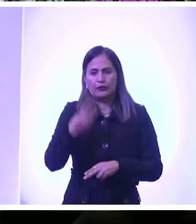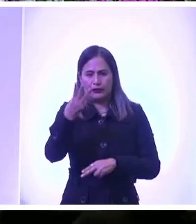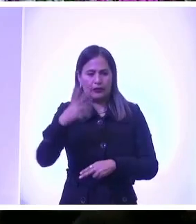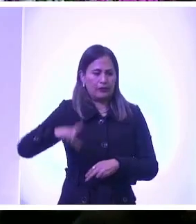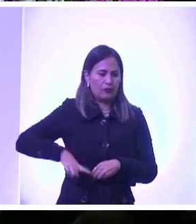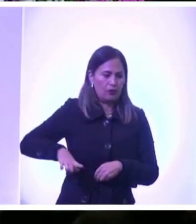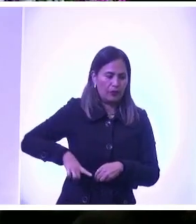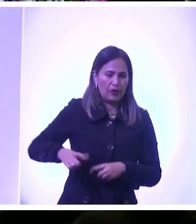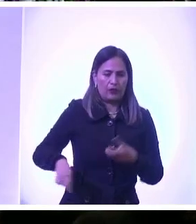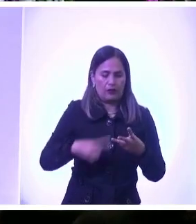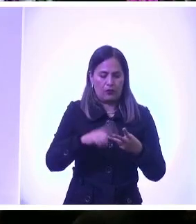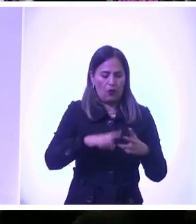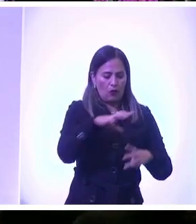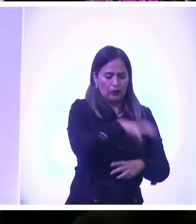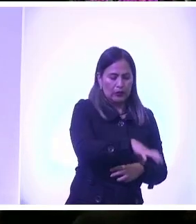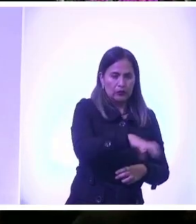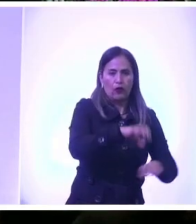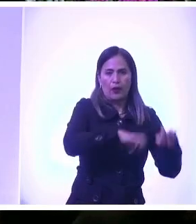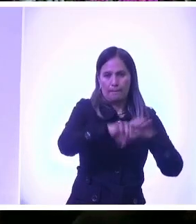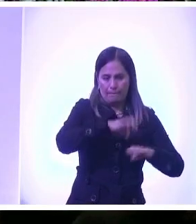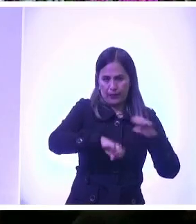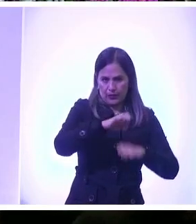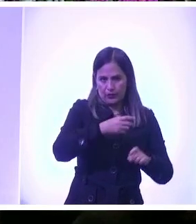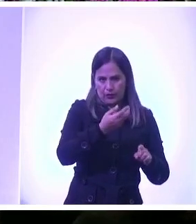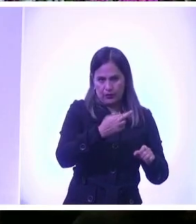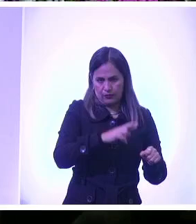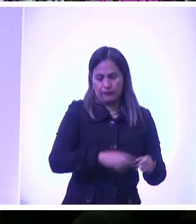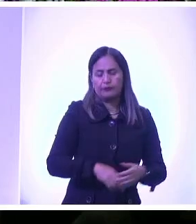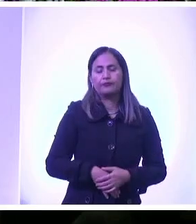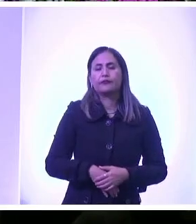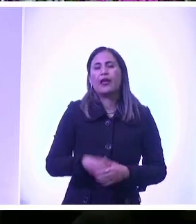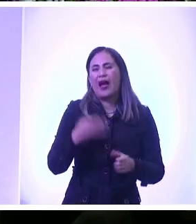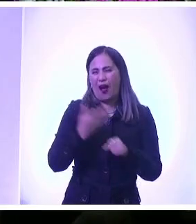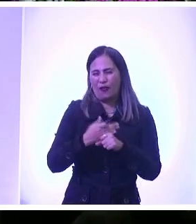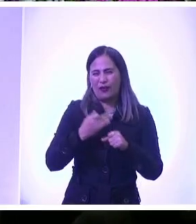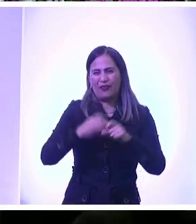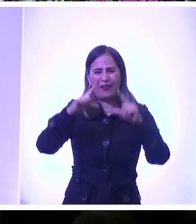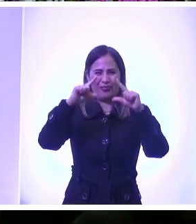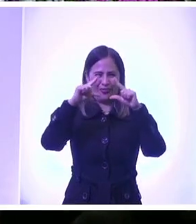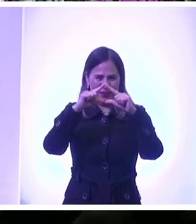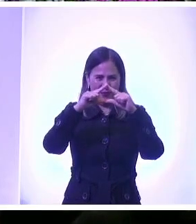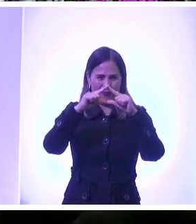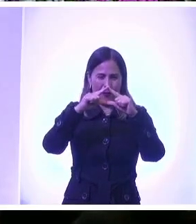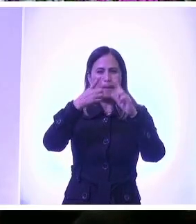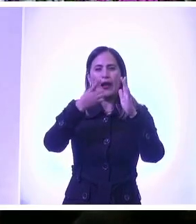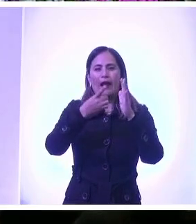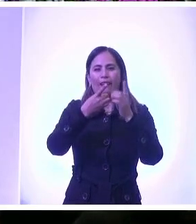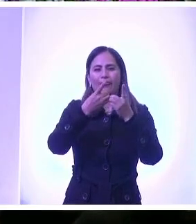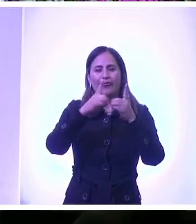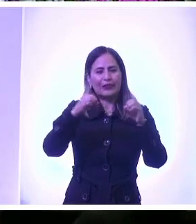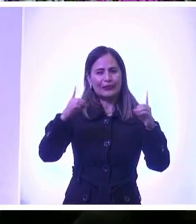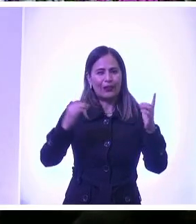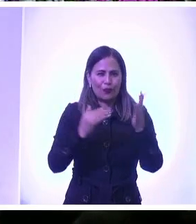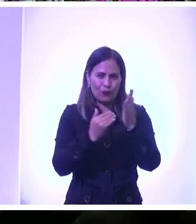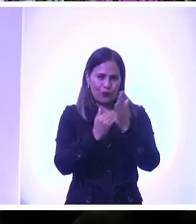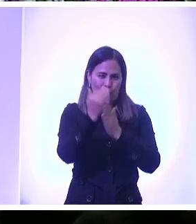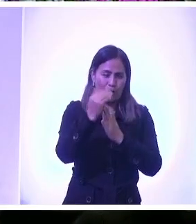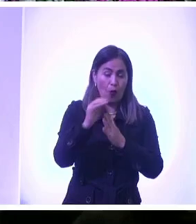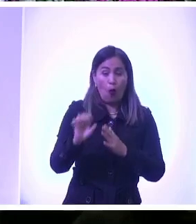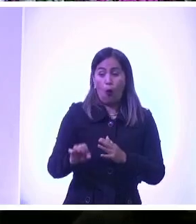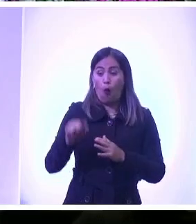sector empresarial como bien se ha mencionado vamos a hablar ahorita del Triángulo virtuoso del desarrollo no hay más no hay más